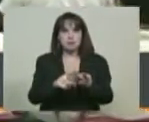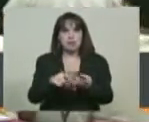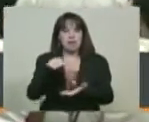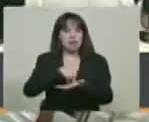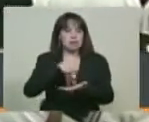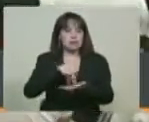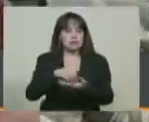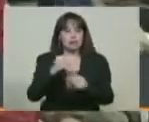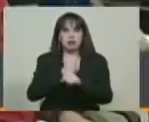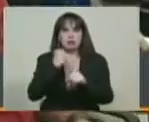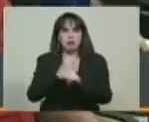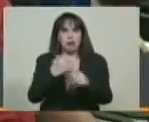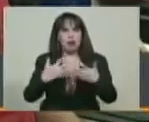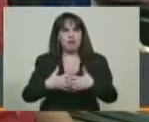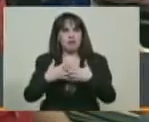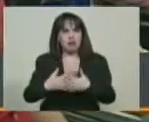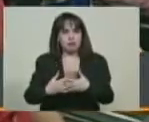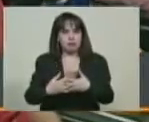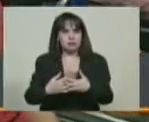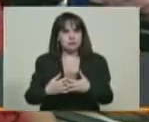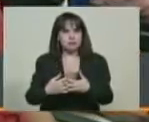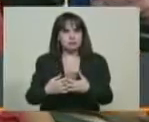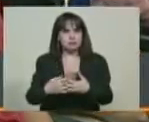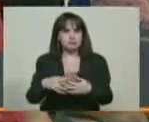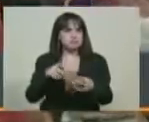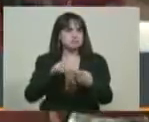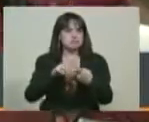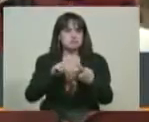en la fábrica. En primer lugar.